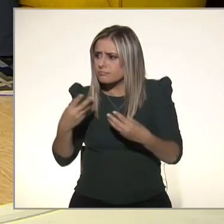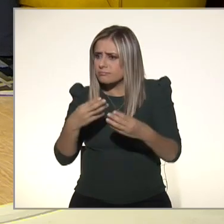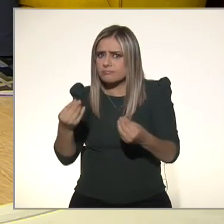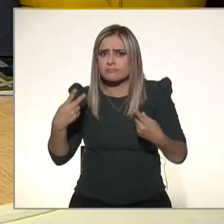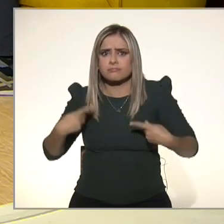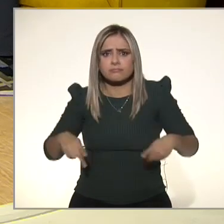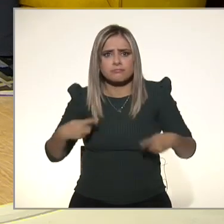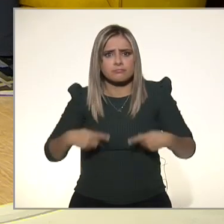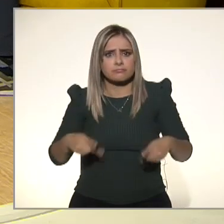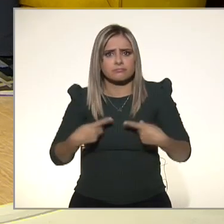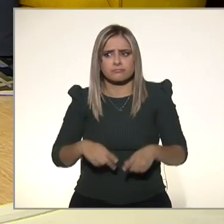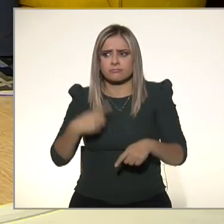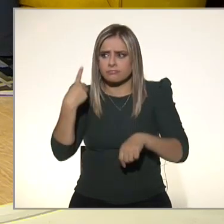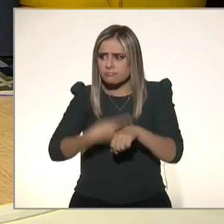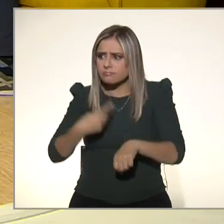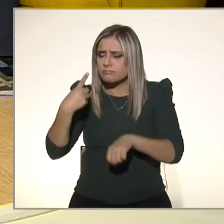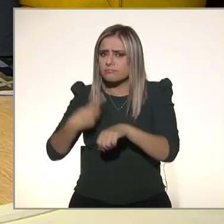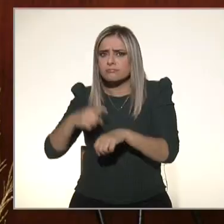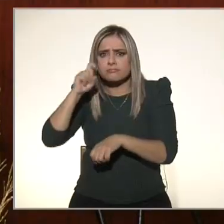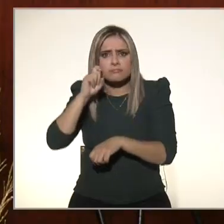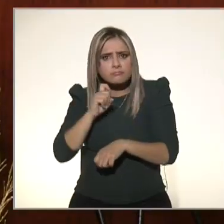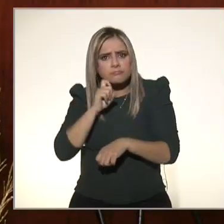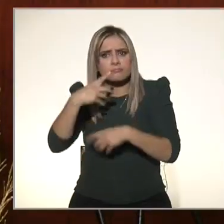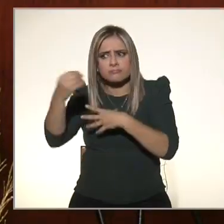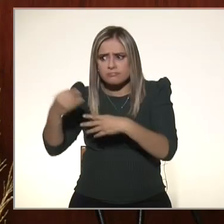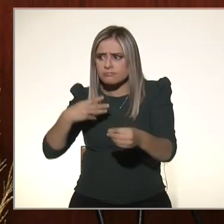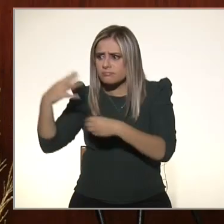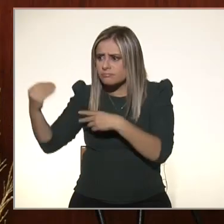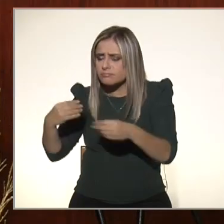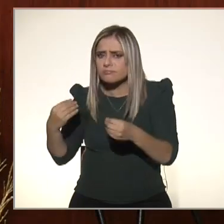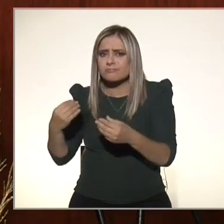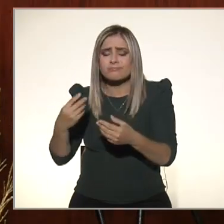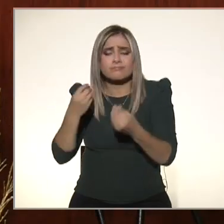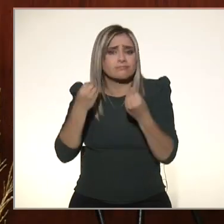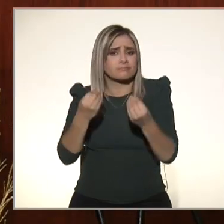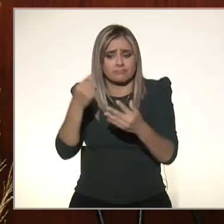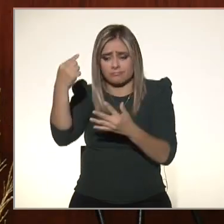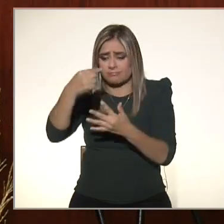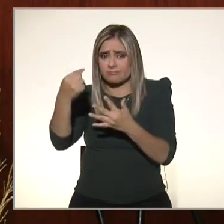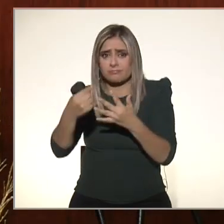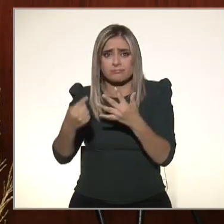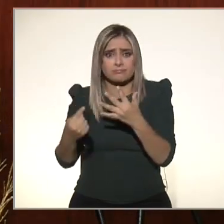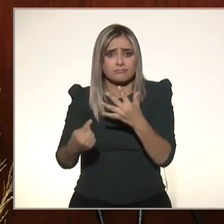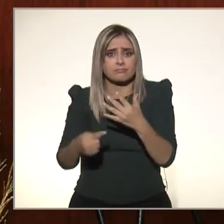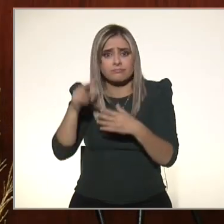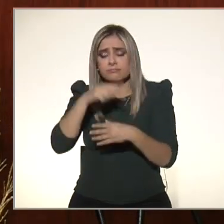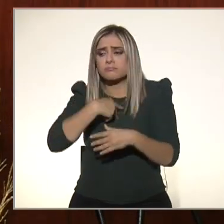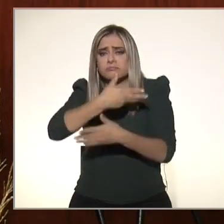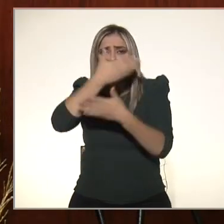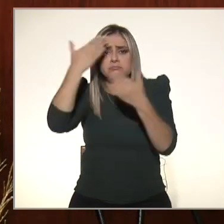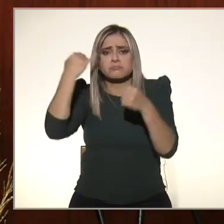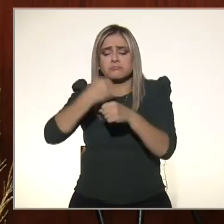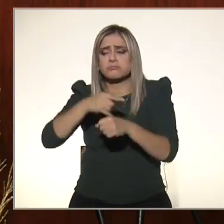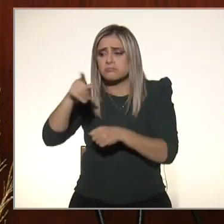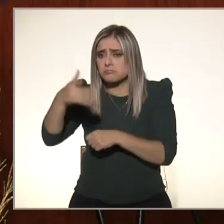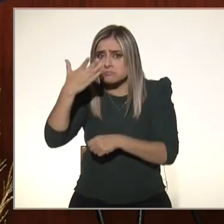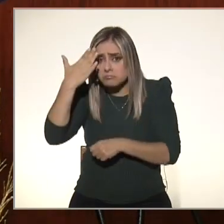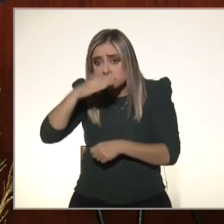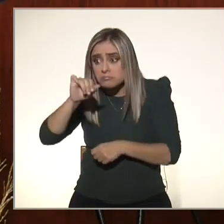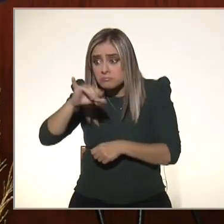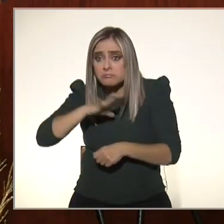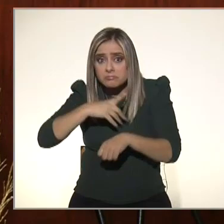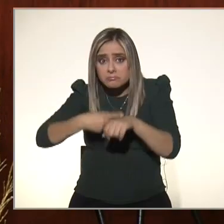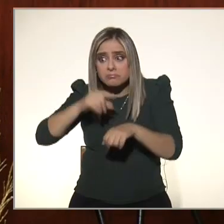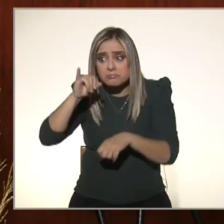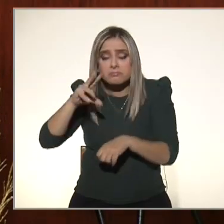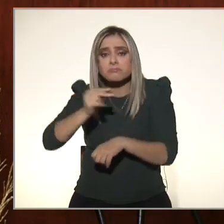cuándo sí, cuándo no. Estábamos platicando que hay muchas enfermedades que no podemos ni siquiera saber que la tienen y son